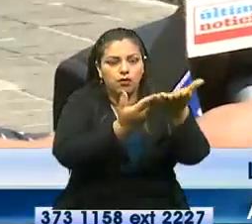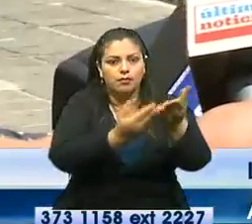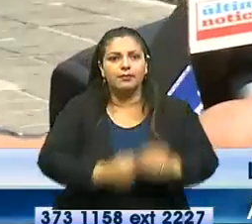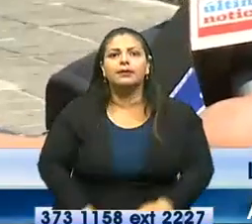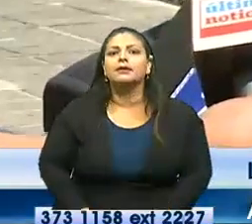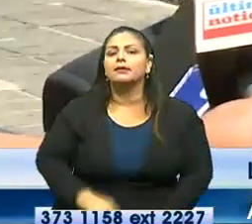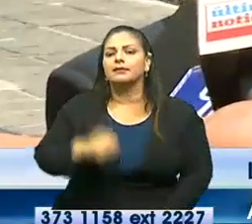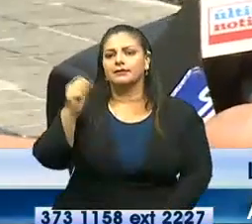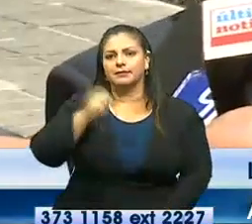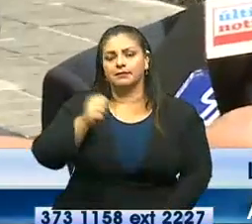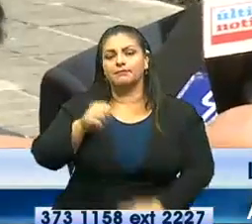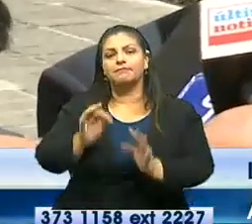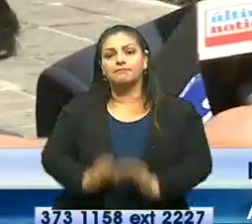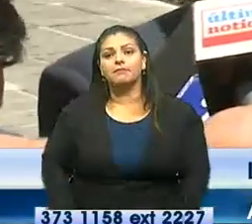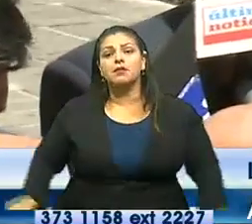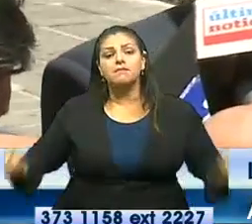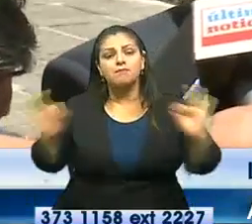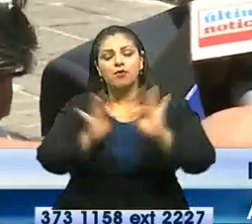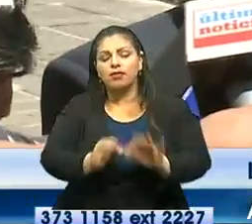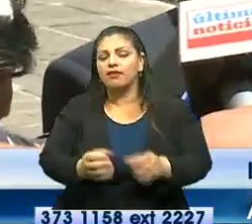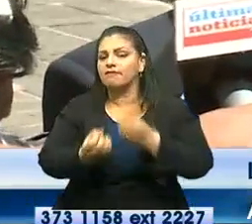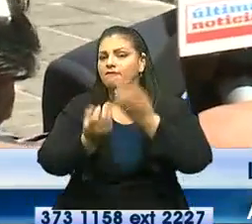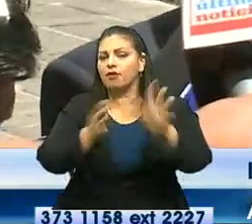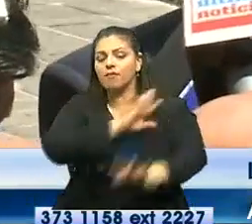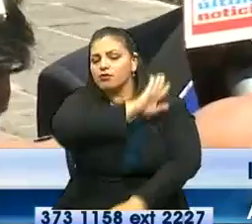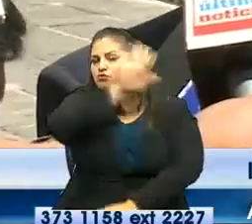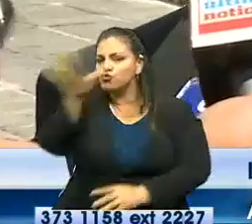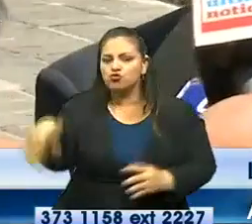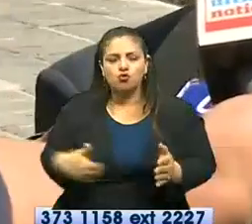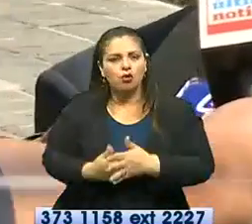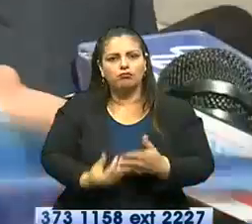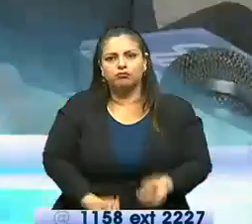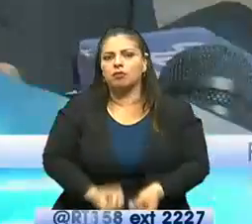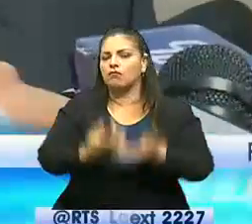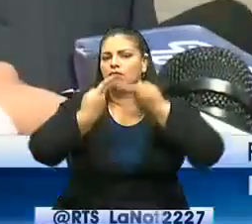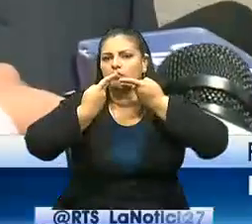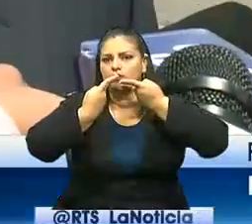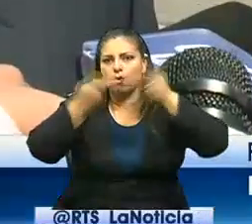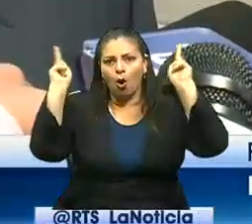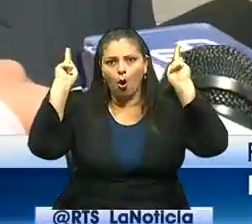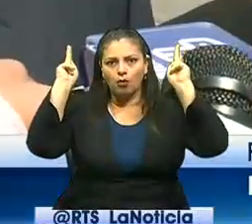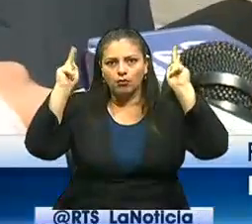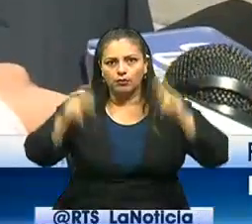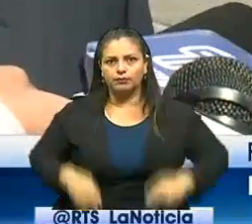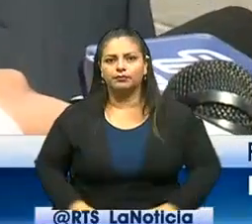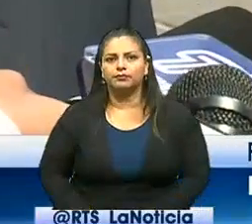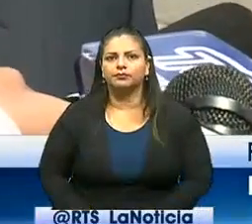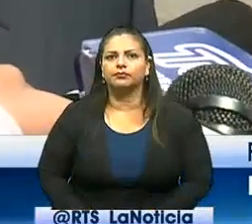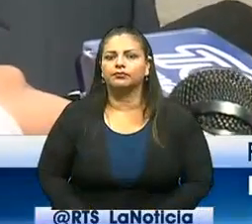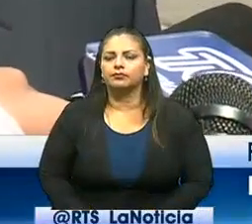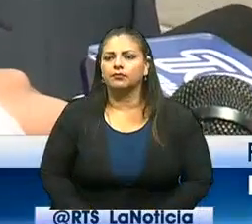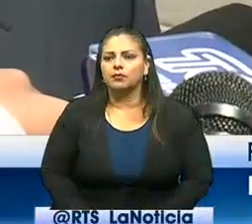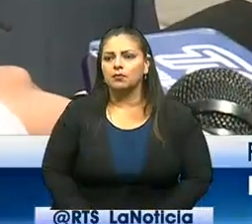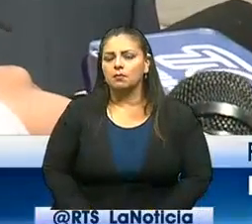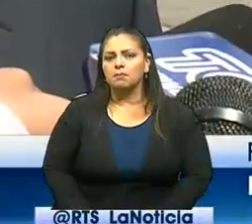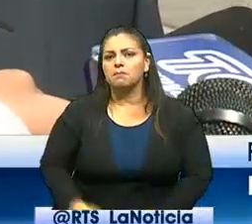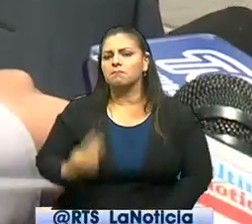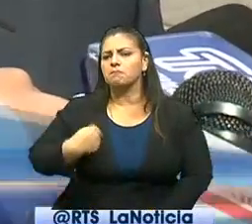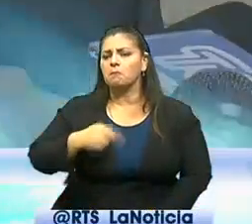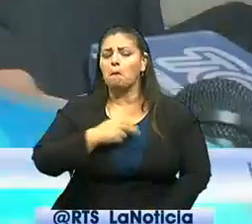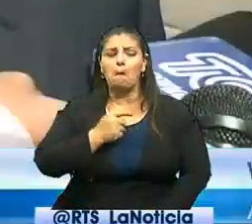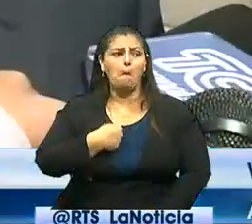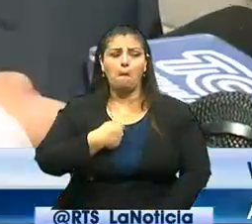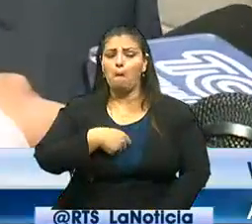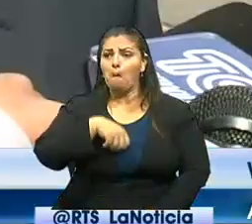se necesita que la información que ahora es reservada sea pública. Nosotros no podemos ir a ciegas a un juicio